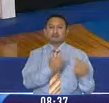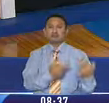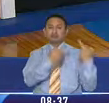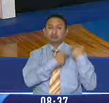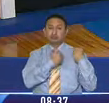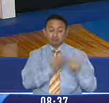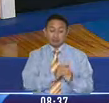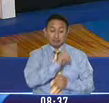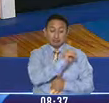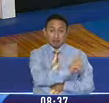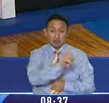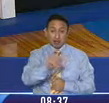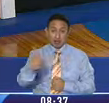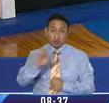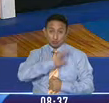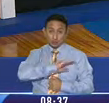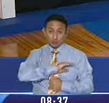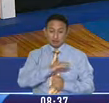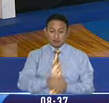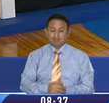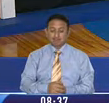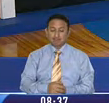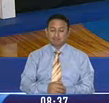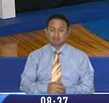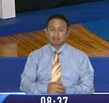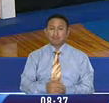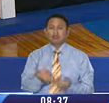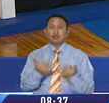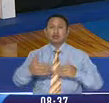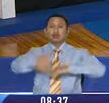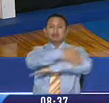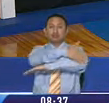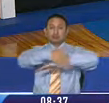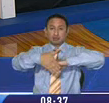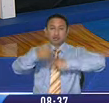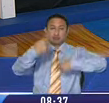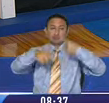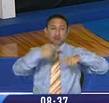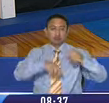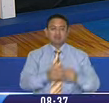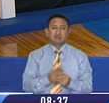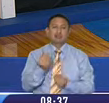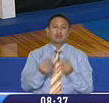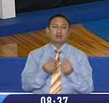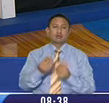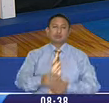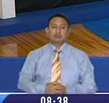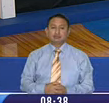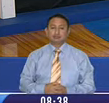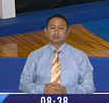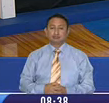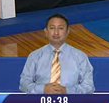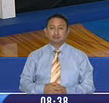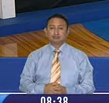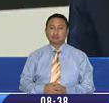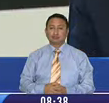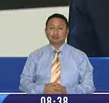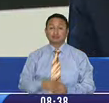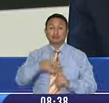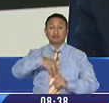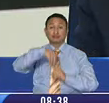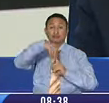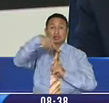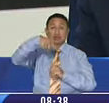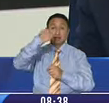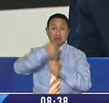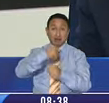una de las instituciones del municipio de Quito. Problema grave, la informalidad de ventas en las calles. ¿Qué se va a hacer? El empleo es uno de los ejes importantes